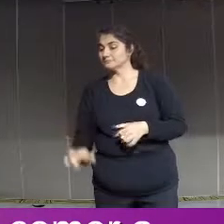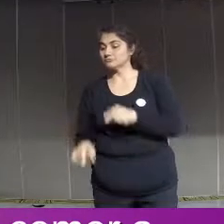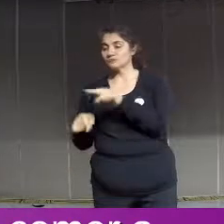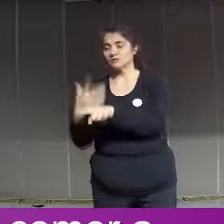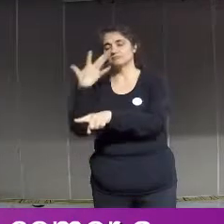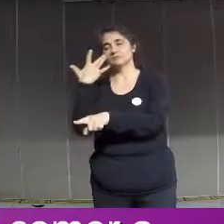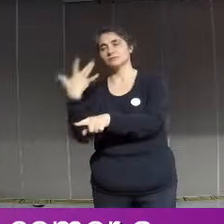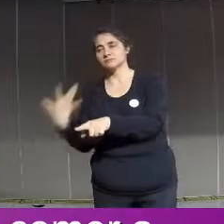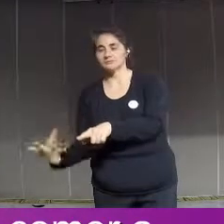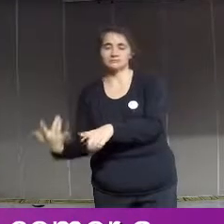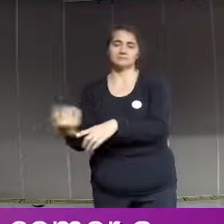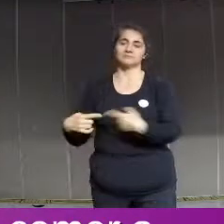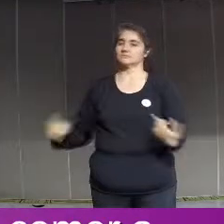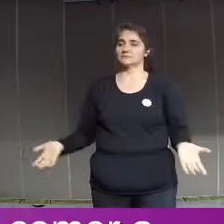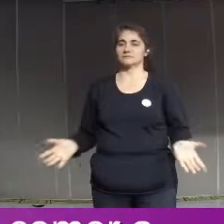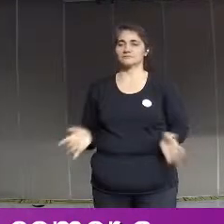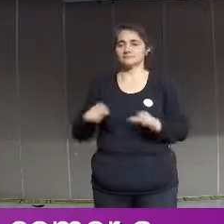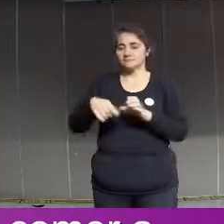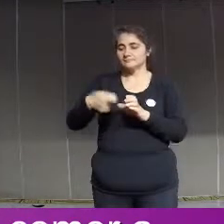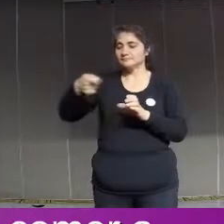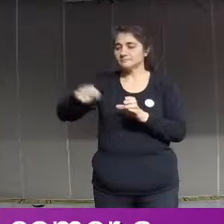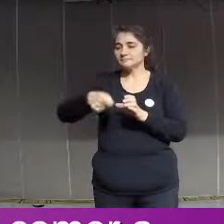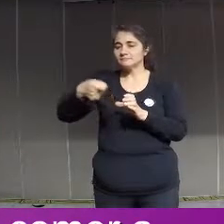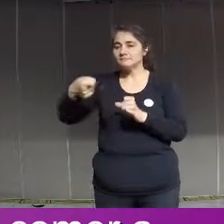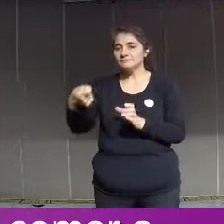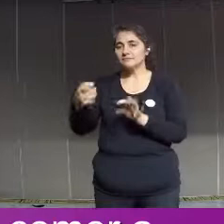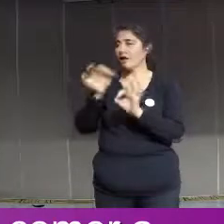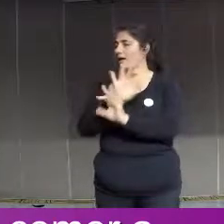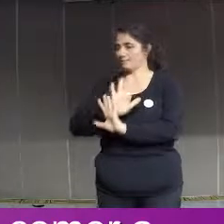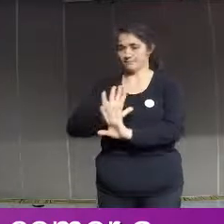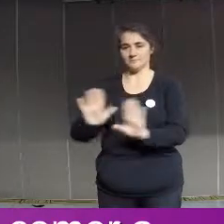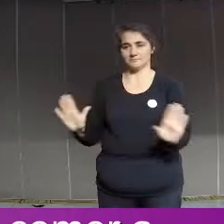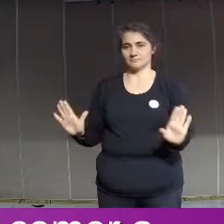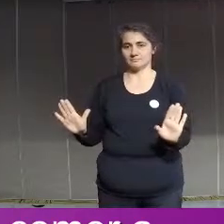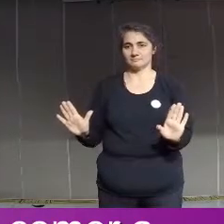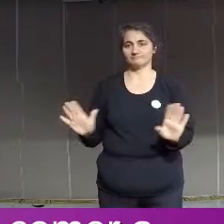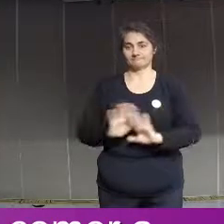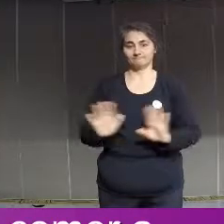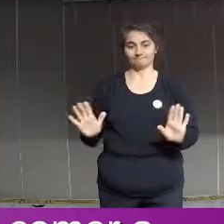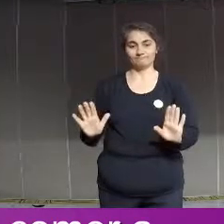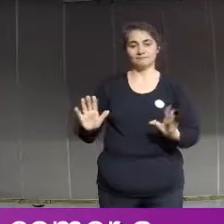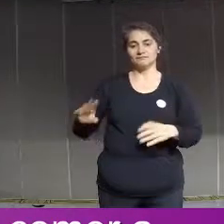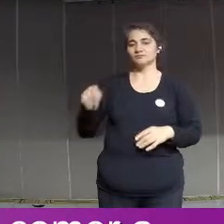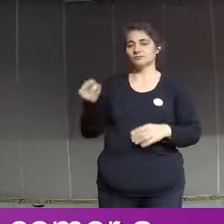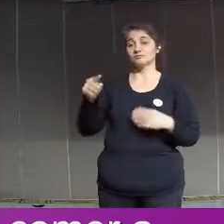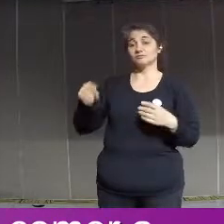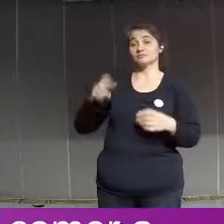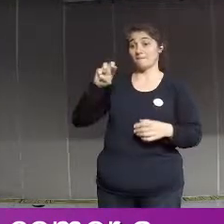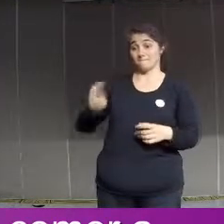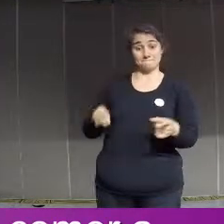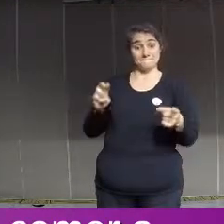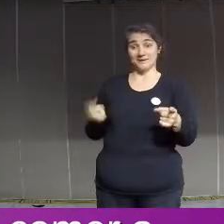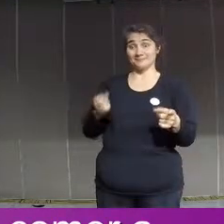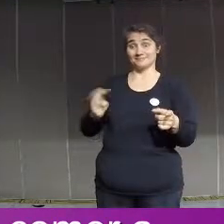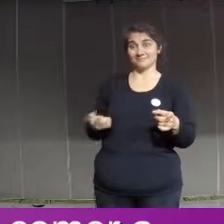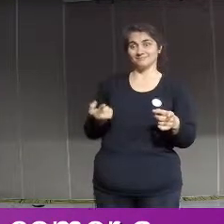una alimentación que le produzca al paciente una satisfacción. Por eso quise empezar con el acto de comer es mucho más que